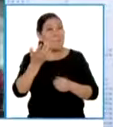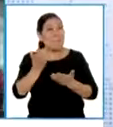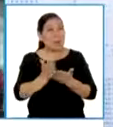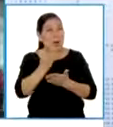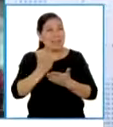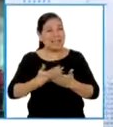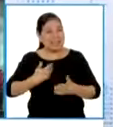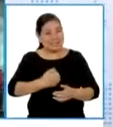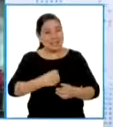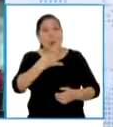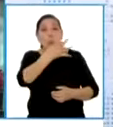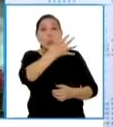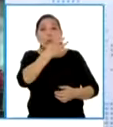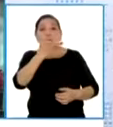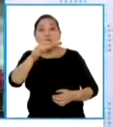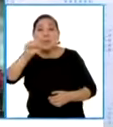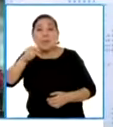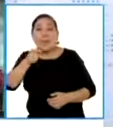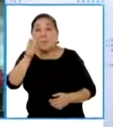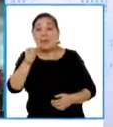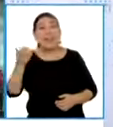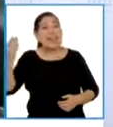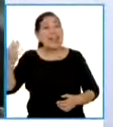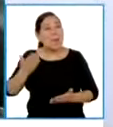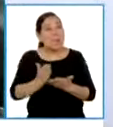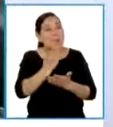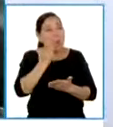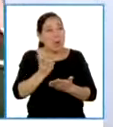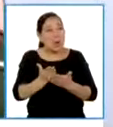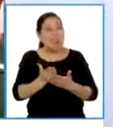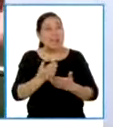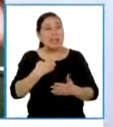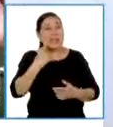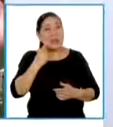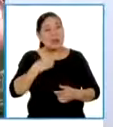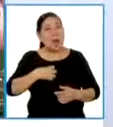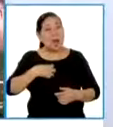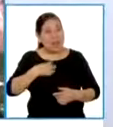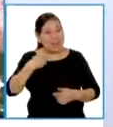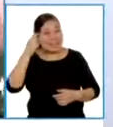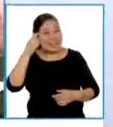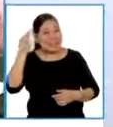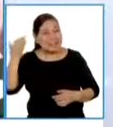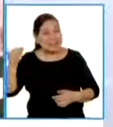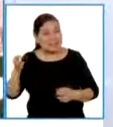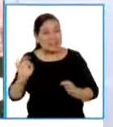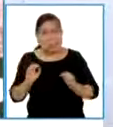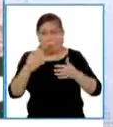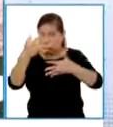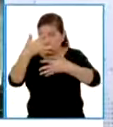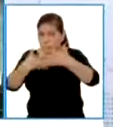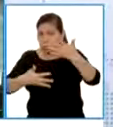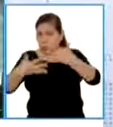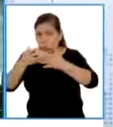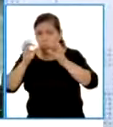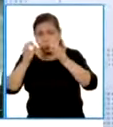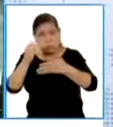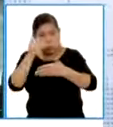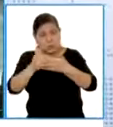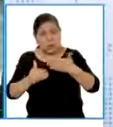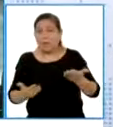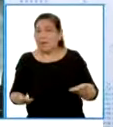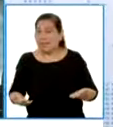vacunar 400.000 personas diarias. Hubiera sido interesante que usted nos revelara que tendría estos padrones y la información oficial,